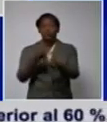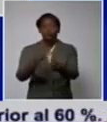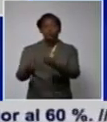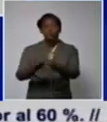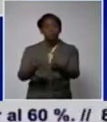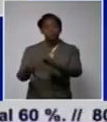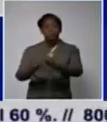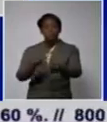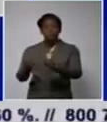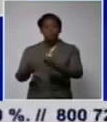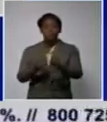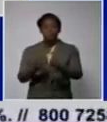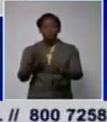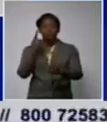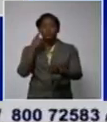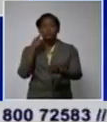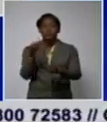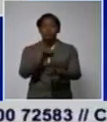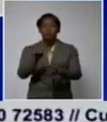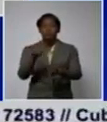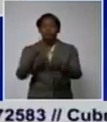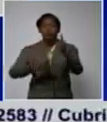ninguna provincia